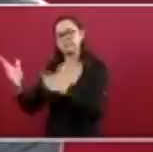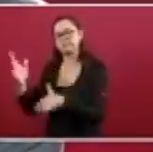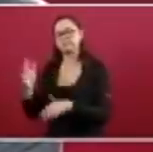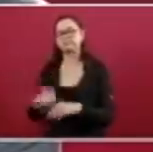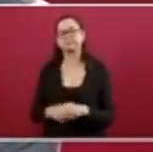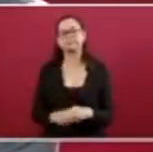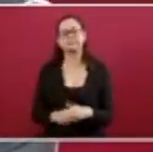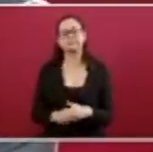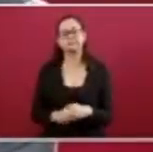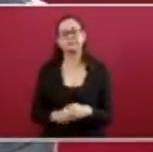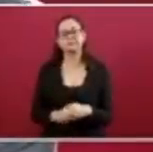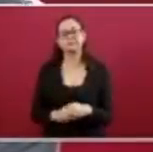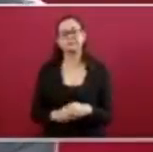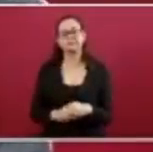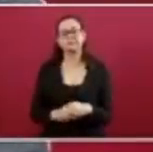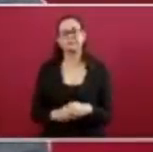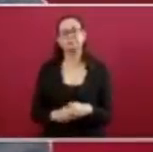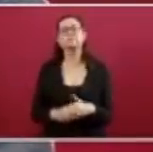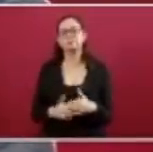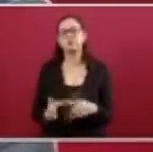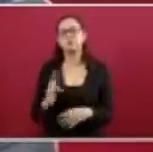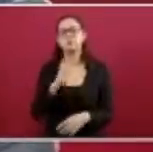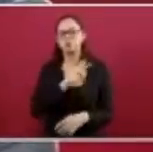Entonces, sí vamos a poder